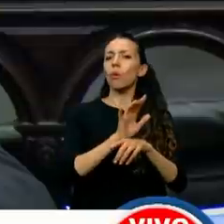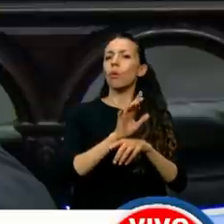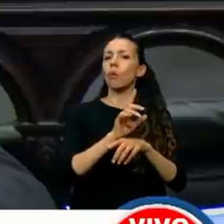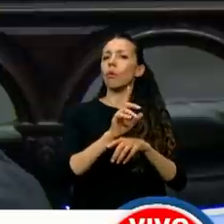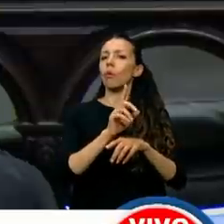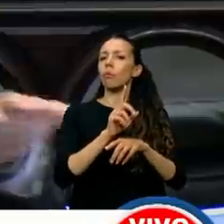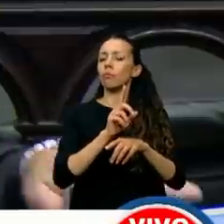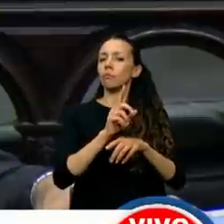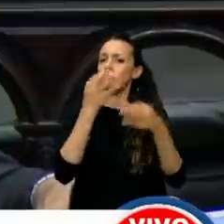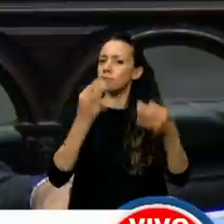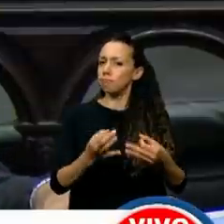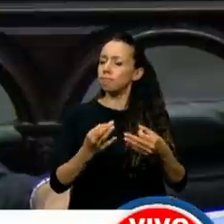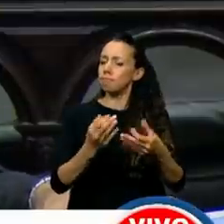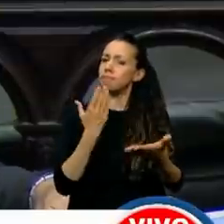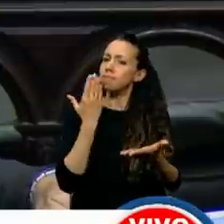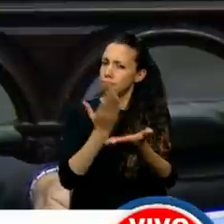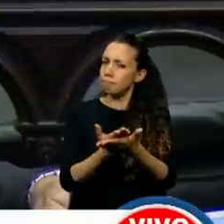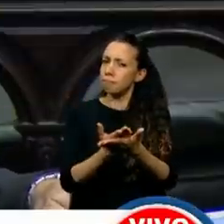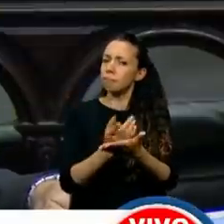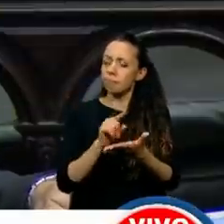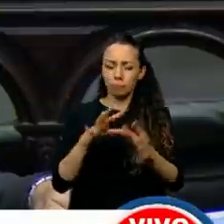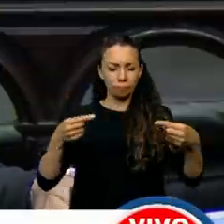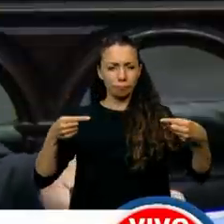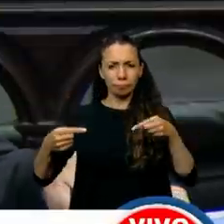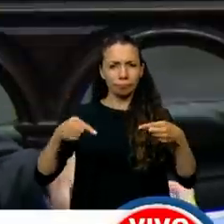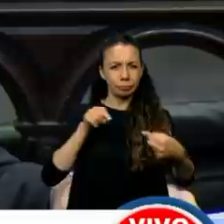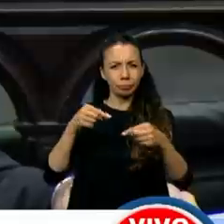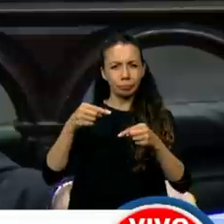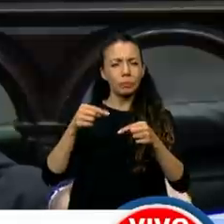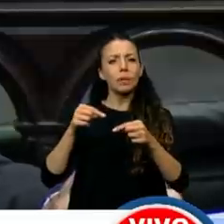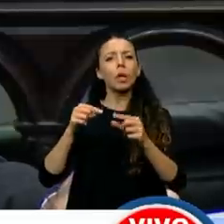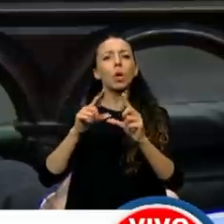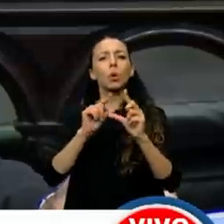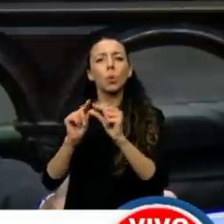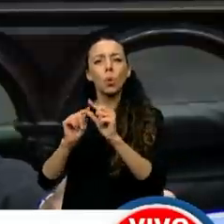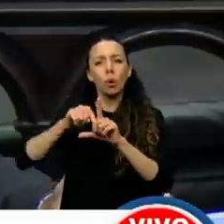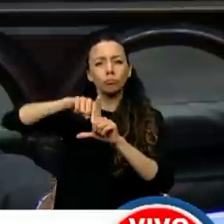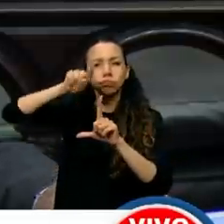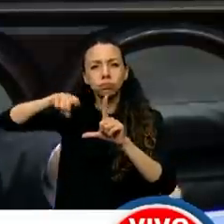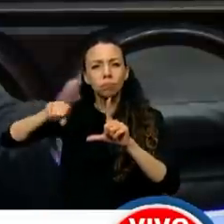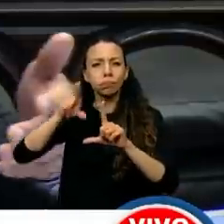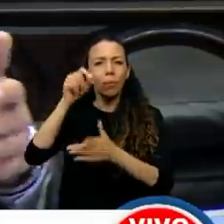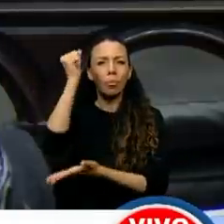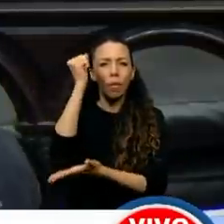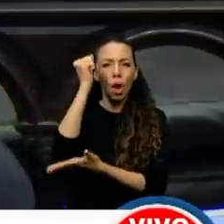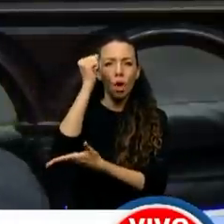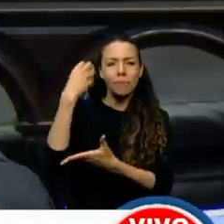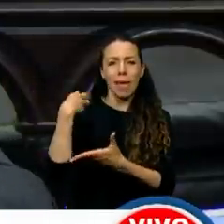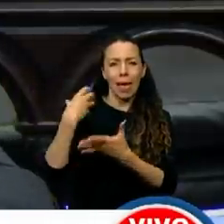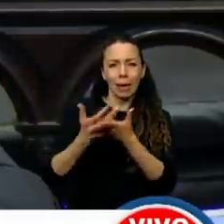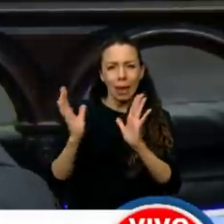la inconsistencia de parámetros macroeconómicos y de una serie de